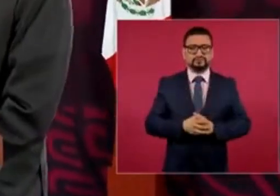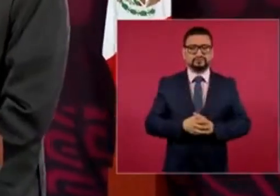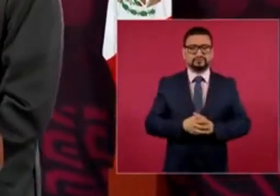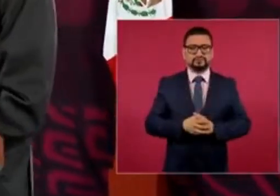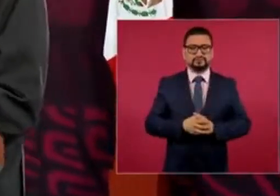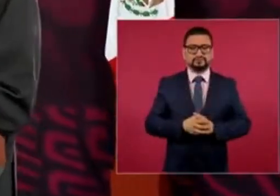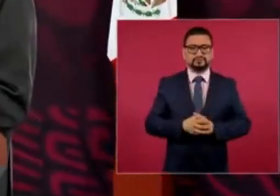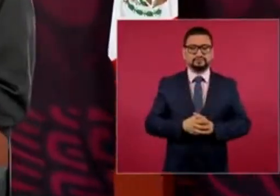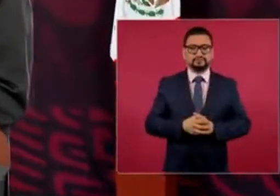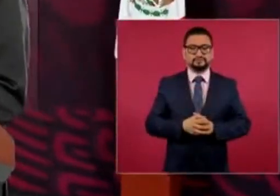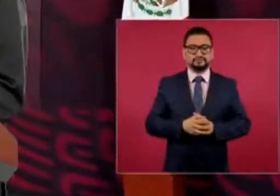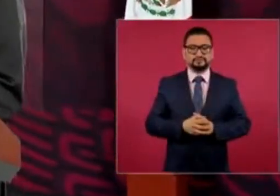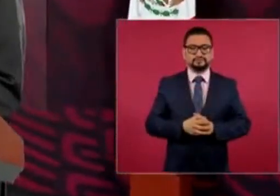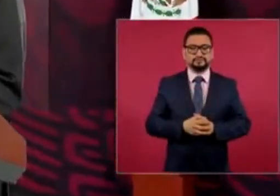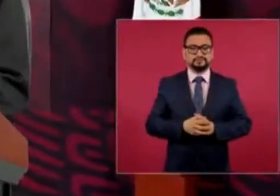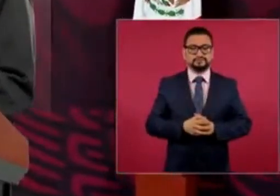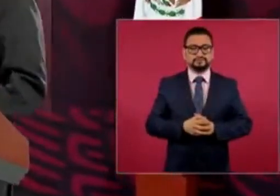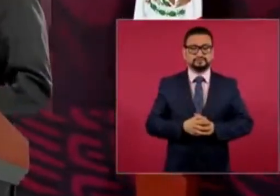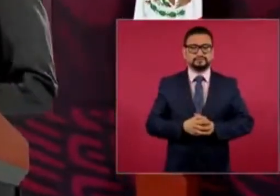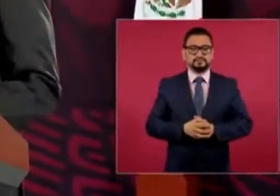donde